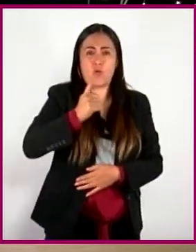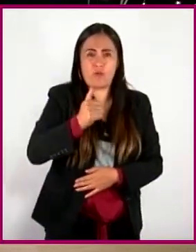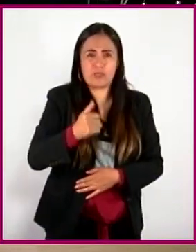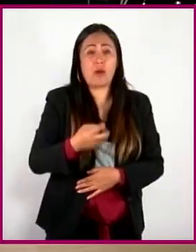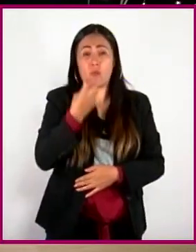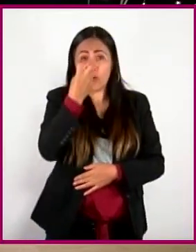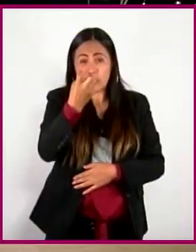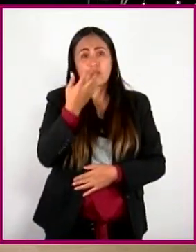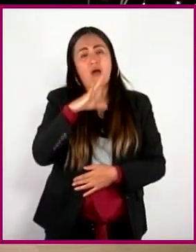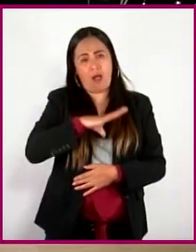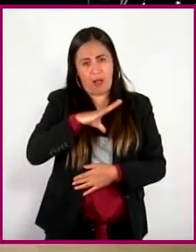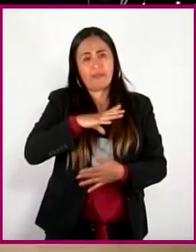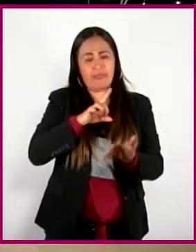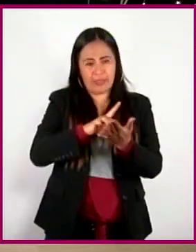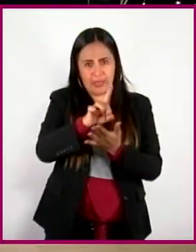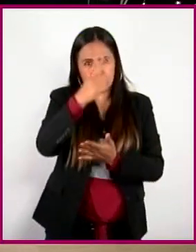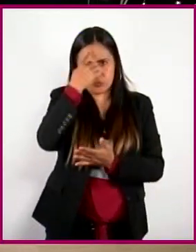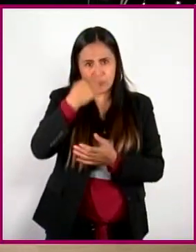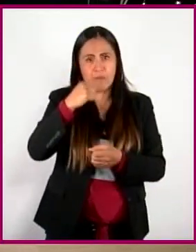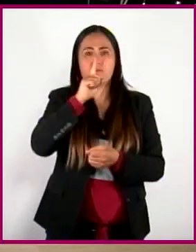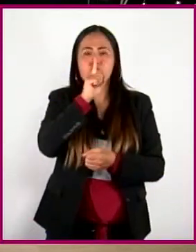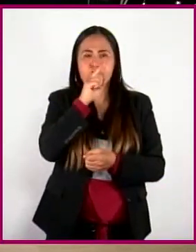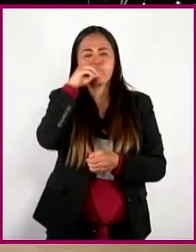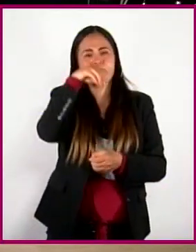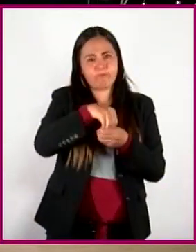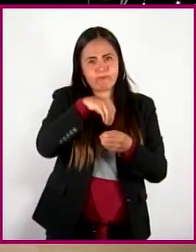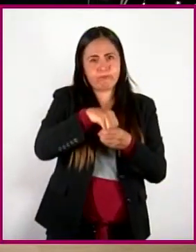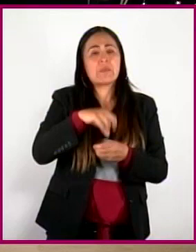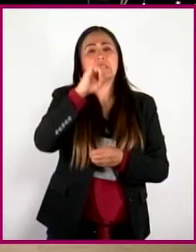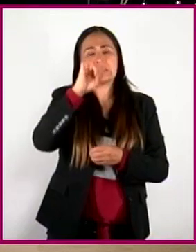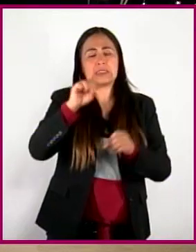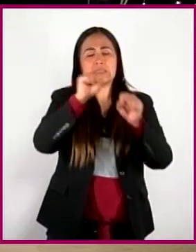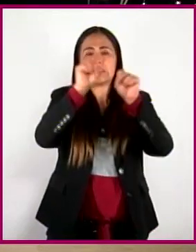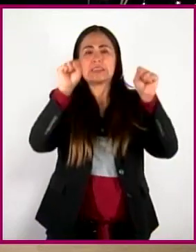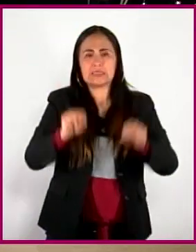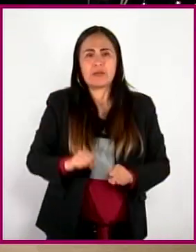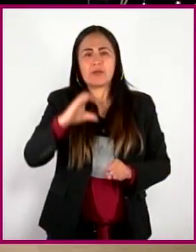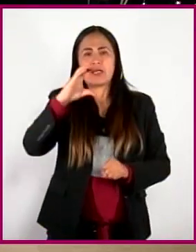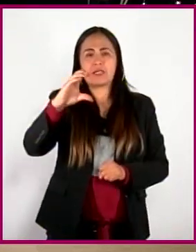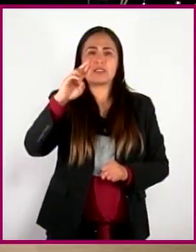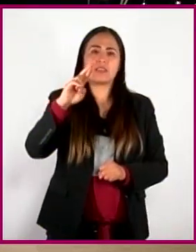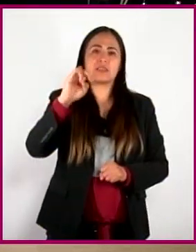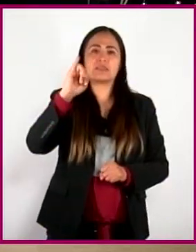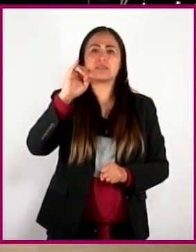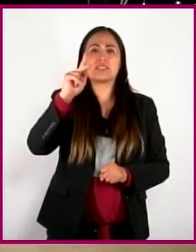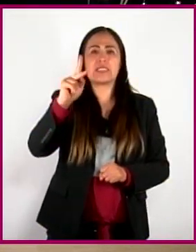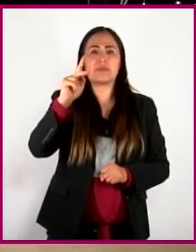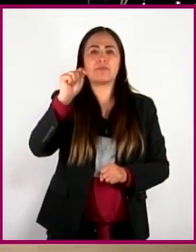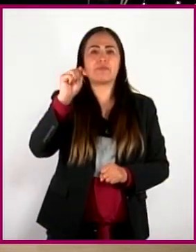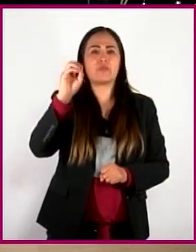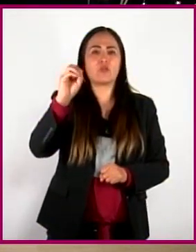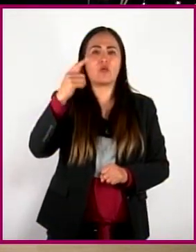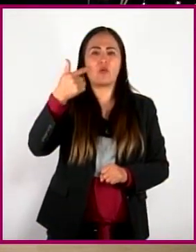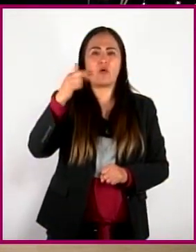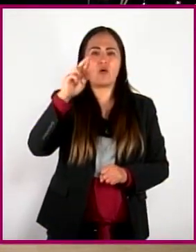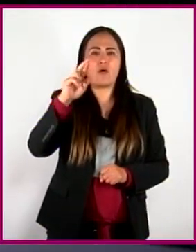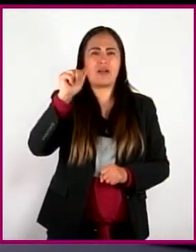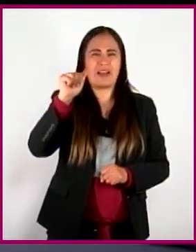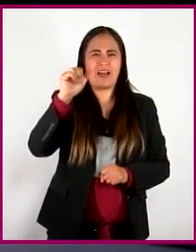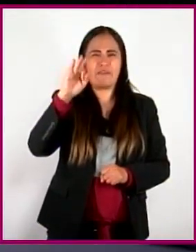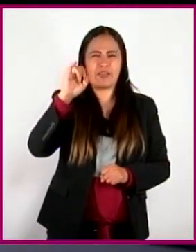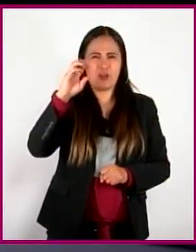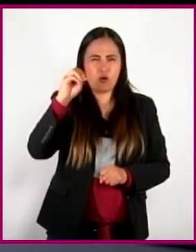derechos de privacidad. Existen diferentes sistemas criptográficos que utilizan a los números primos para poder resguardar la